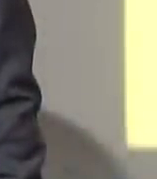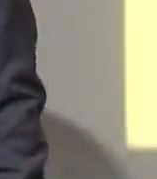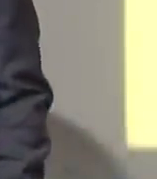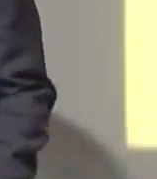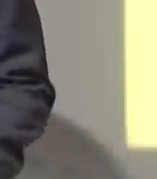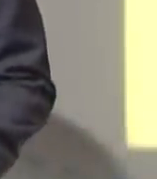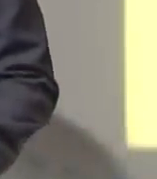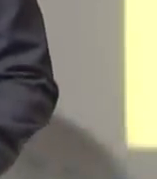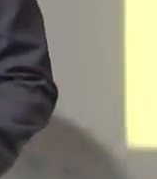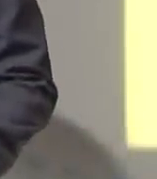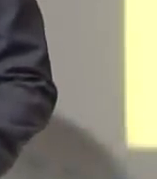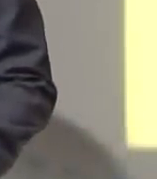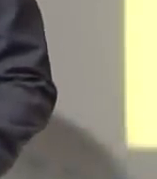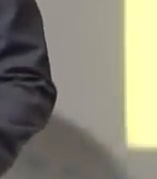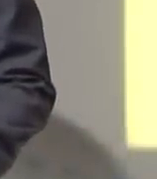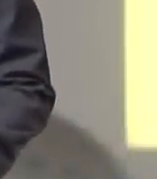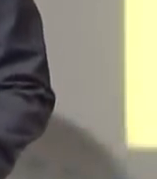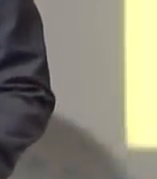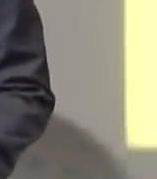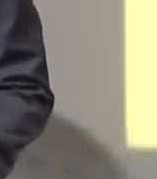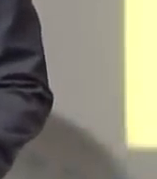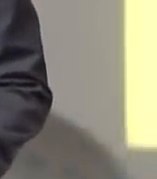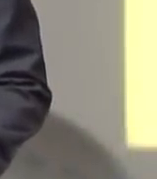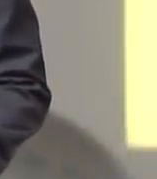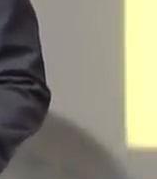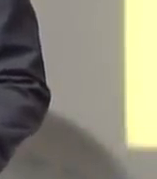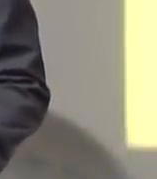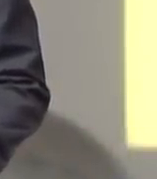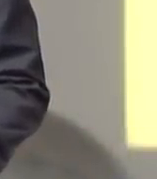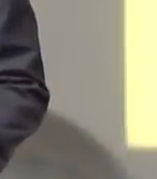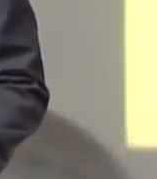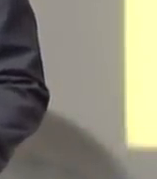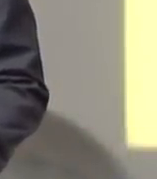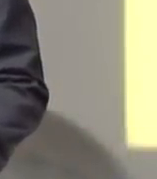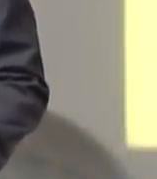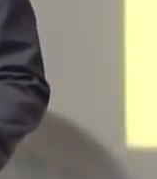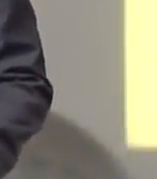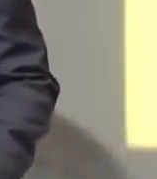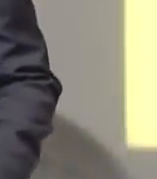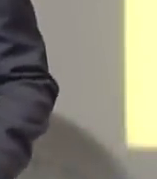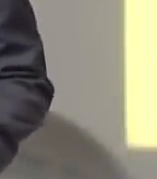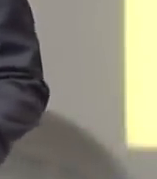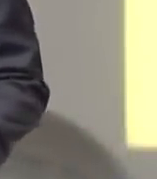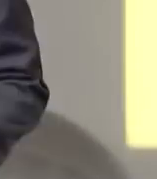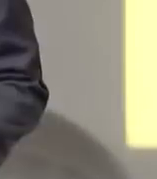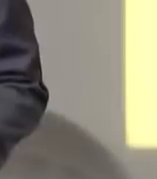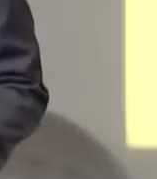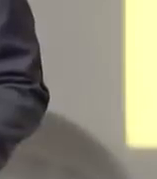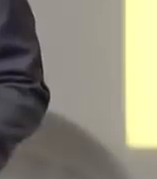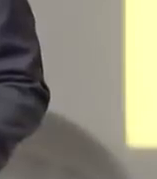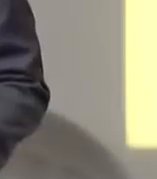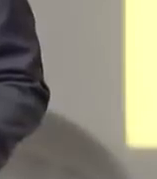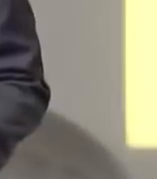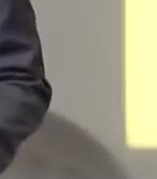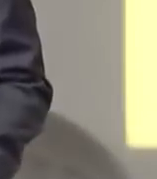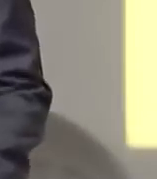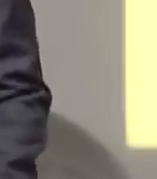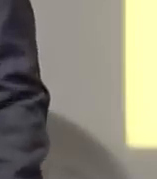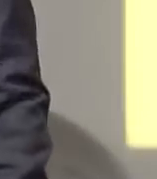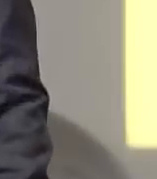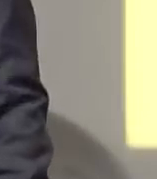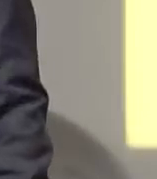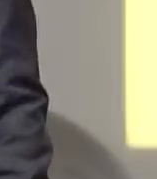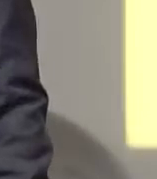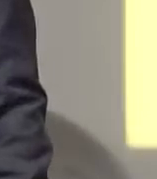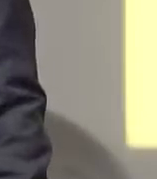Gracias a nuestra compañera Graya Casella, y así culmina esta transmisión presidencial, actividad que se enmarca en esta jornada del Ejecutivo,